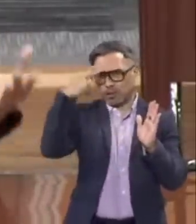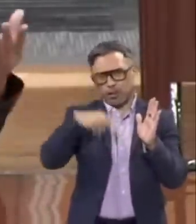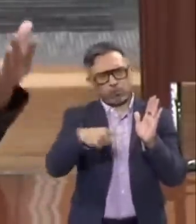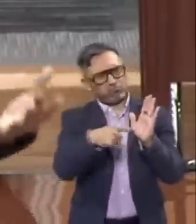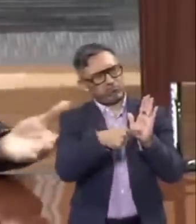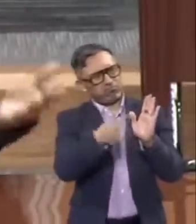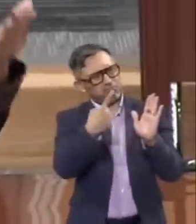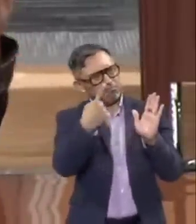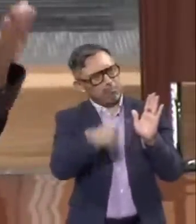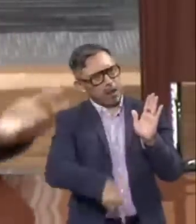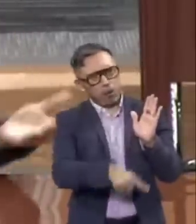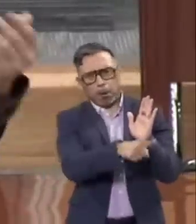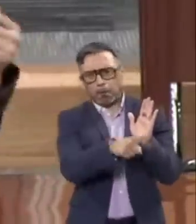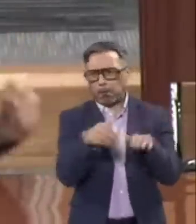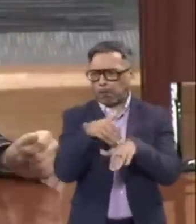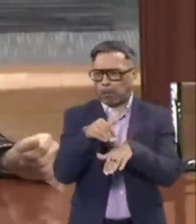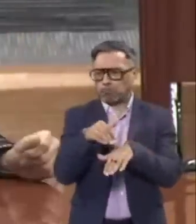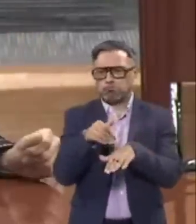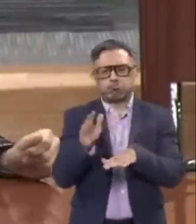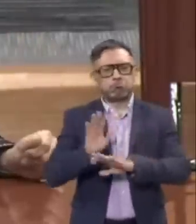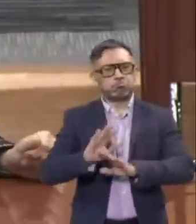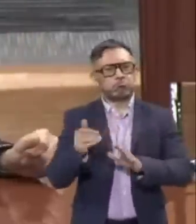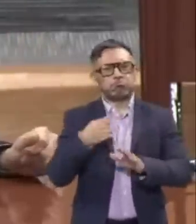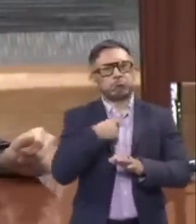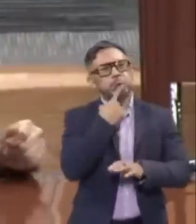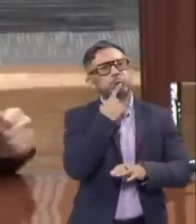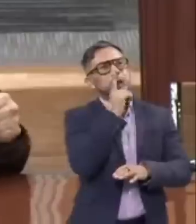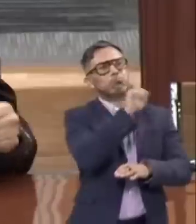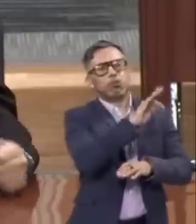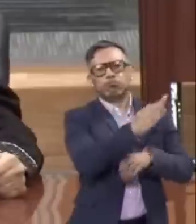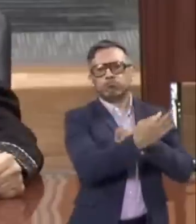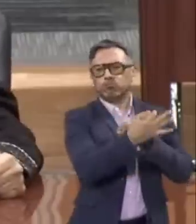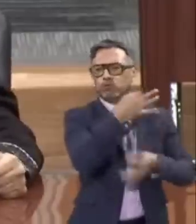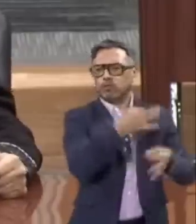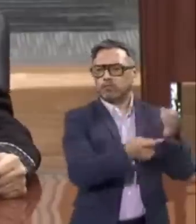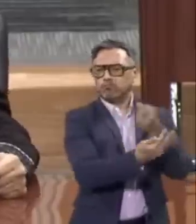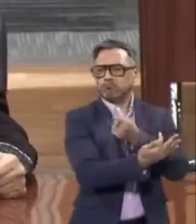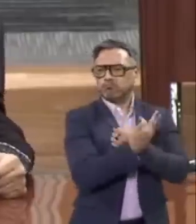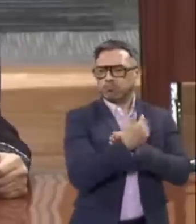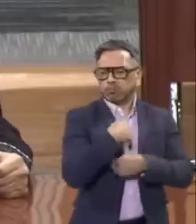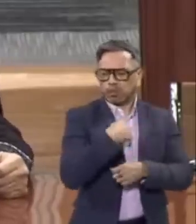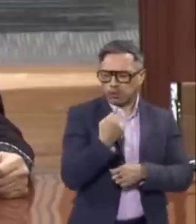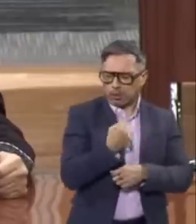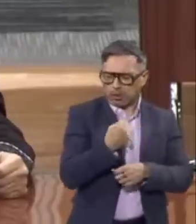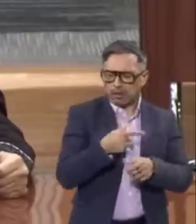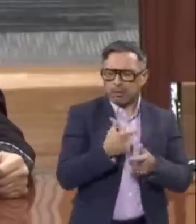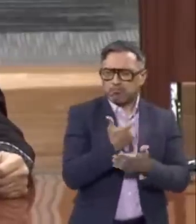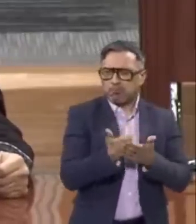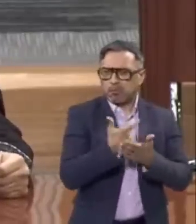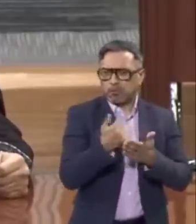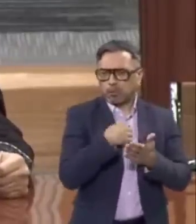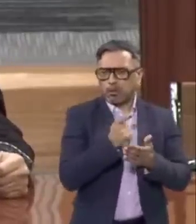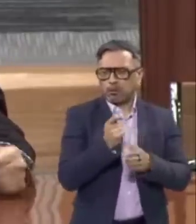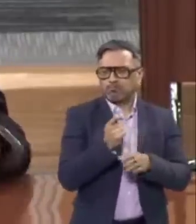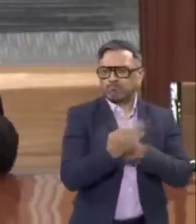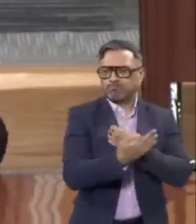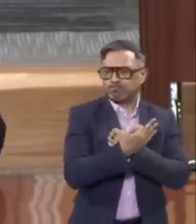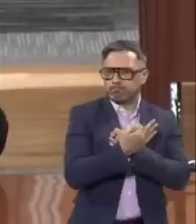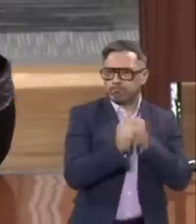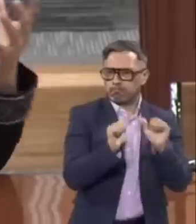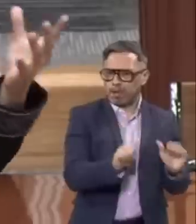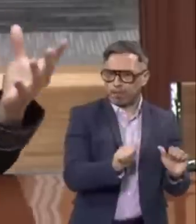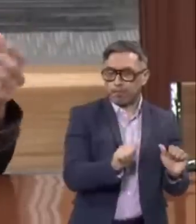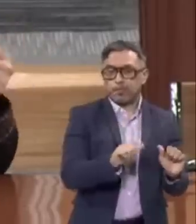México, usted se amparó para mantener sus privilegios. Luego, en las elecciones del 2021,